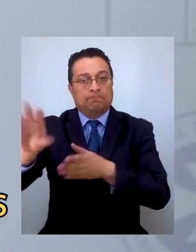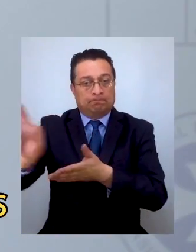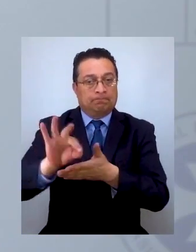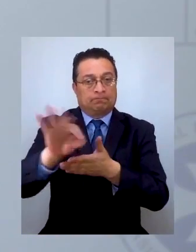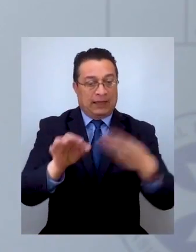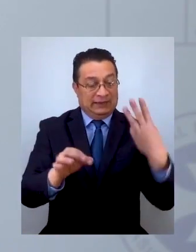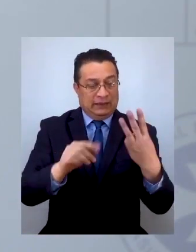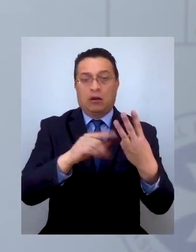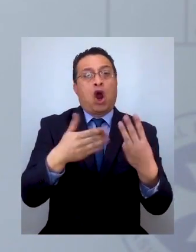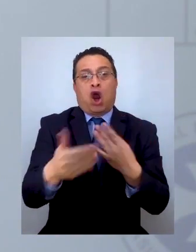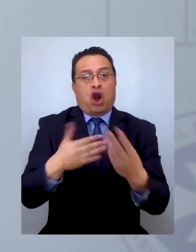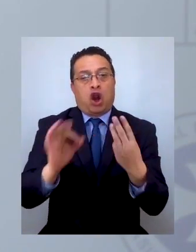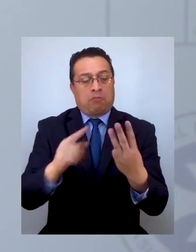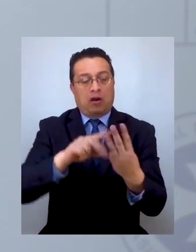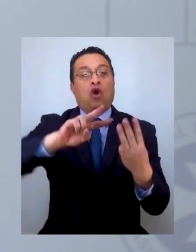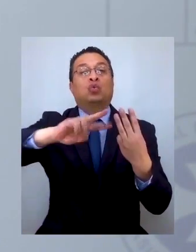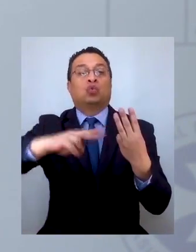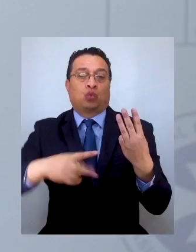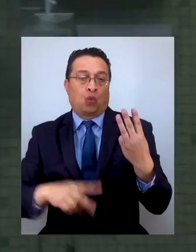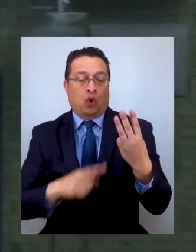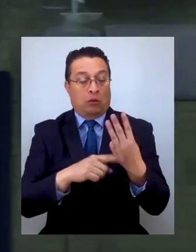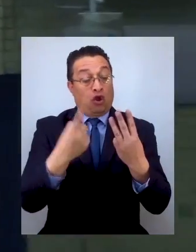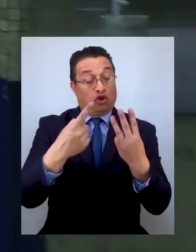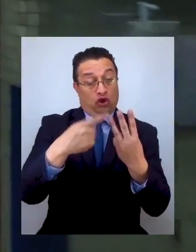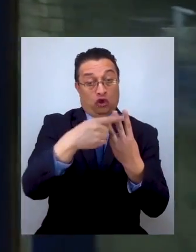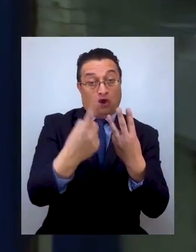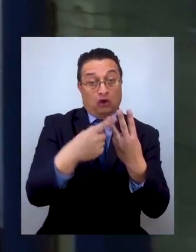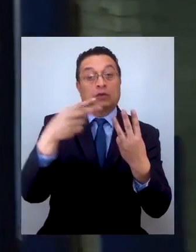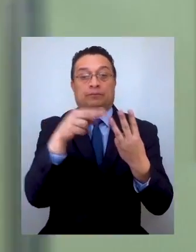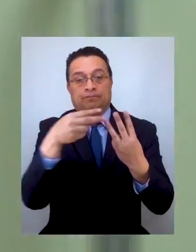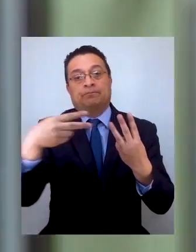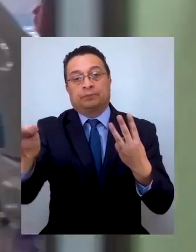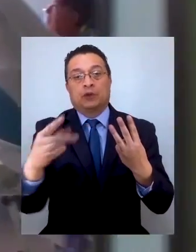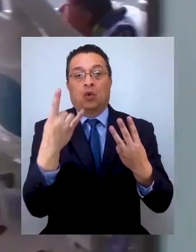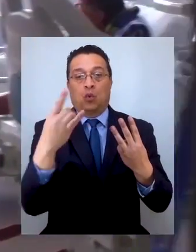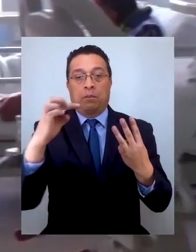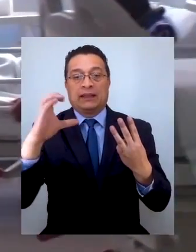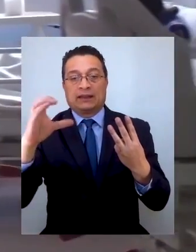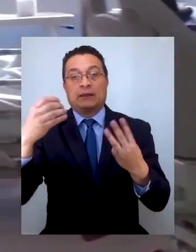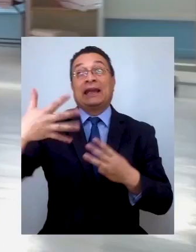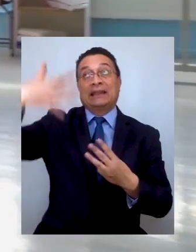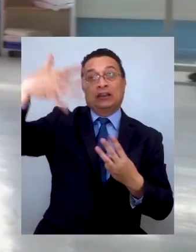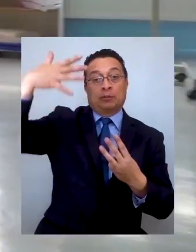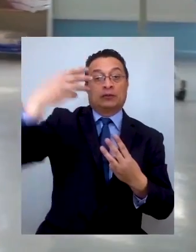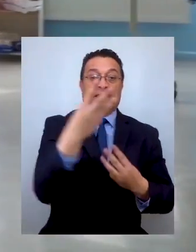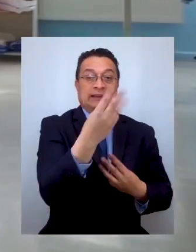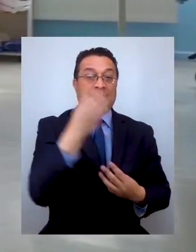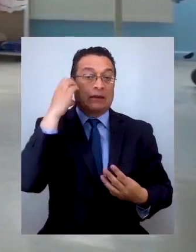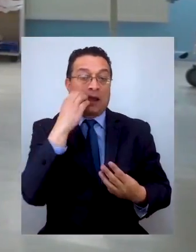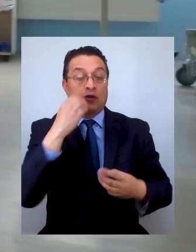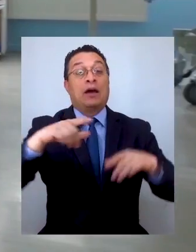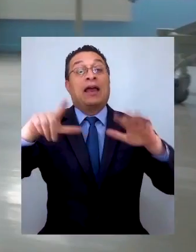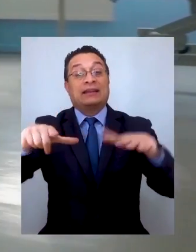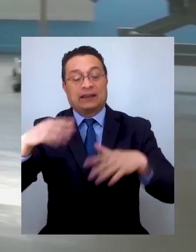profesionales más a los 3 que normalmente hacen turno en UAP, ya que 2 de ellos atendieron pacientes en la UPC en el 5º piso entre el